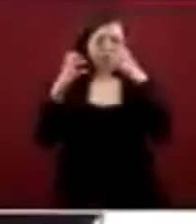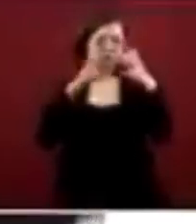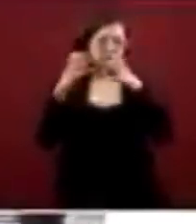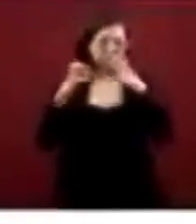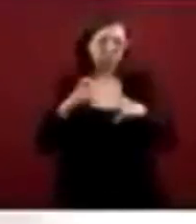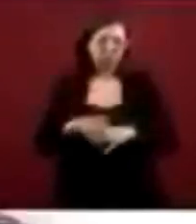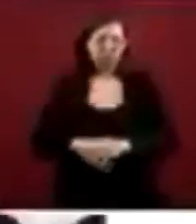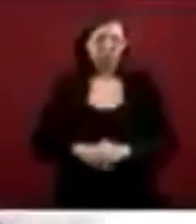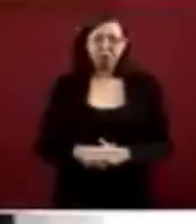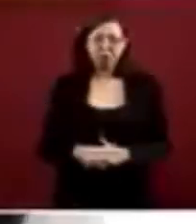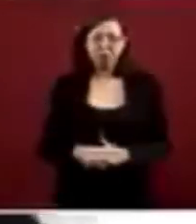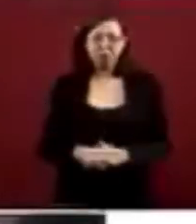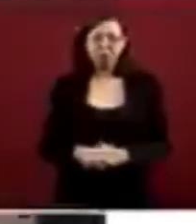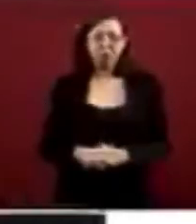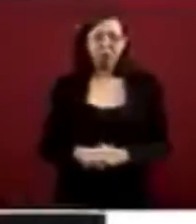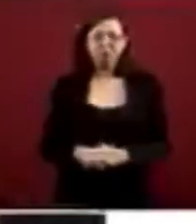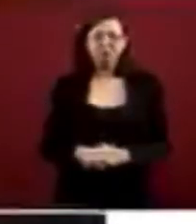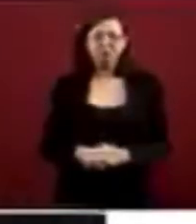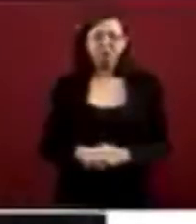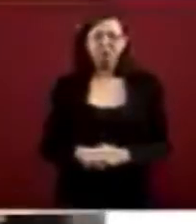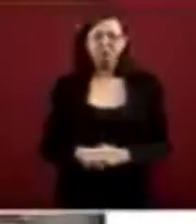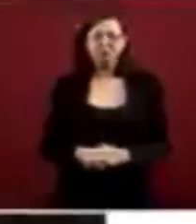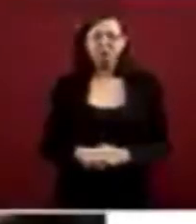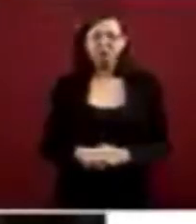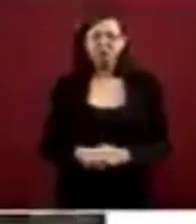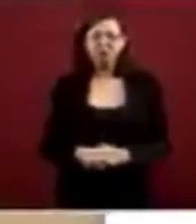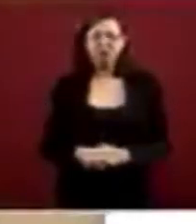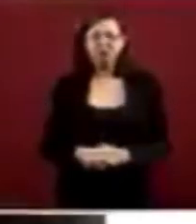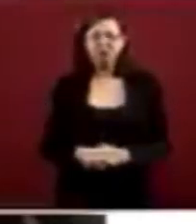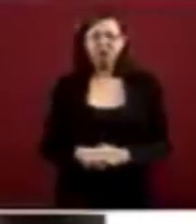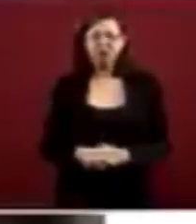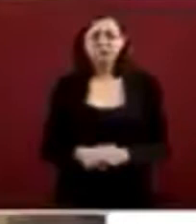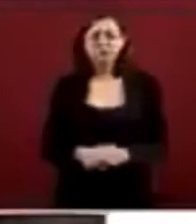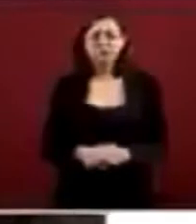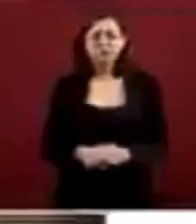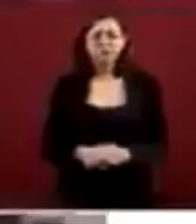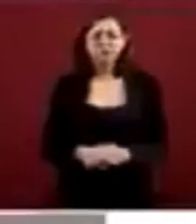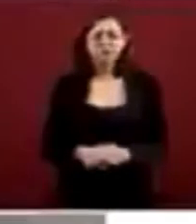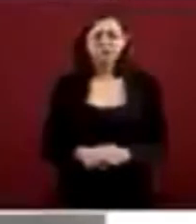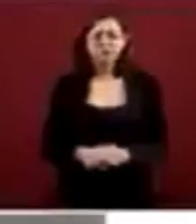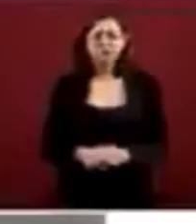espérame. Señora, tranquilo, tranquilo, tranquilo. ¿Pero qué pasa? No, no pasa nada.